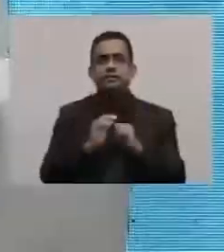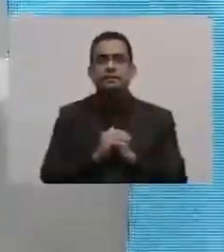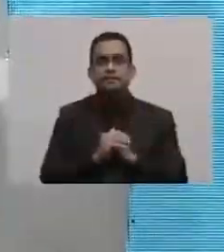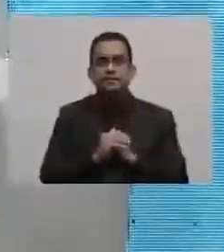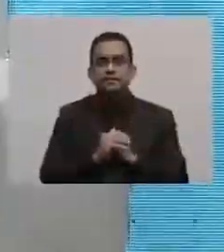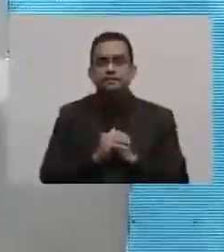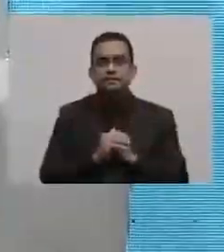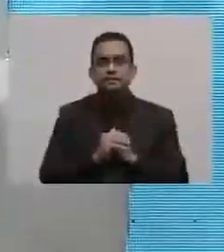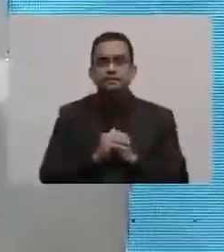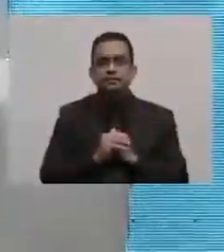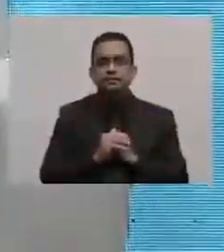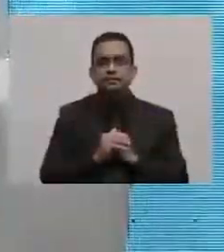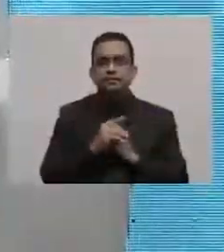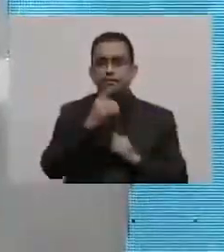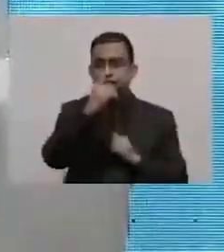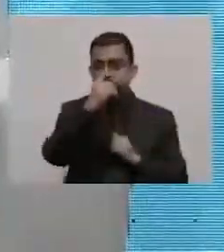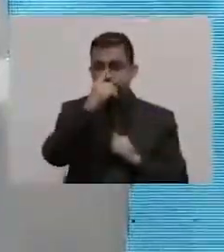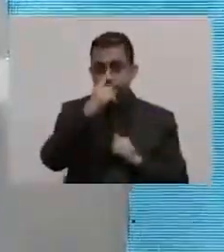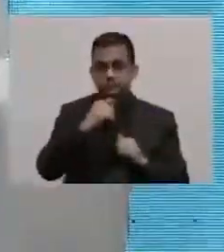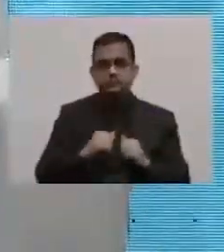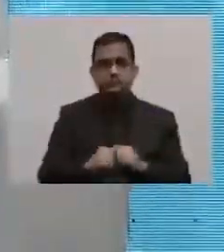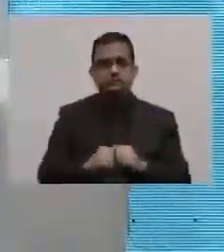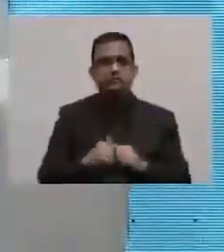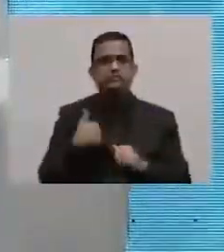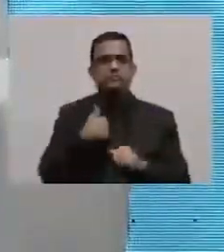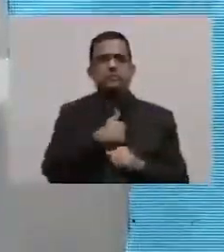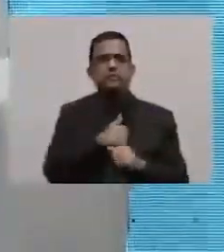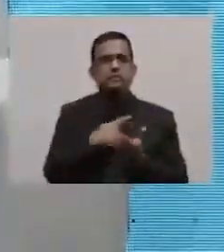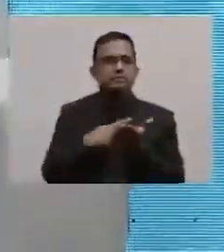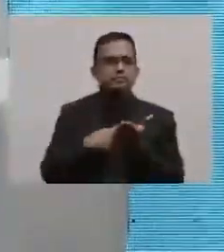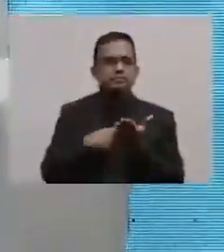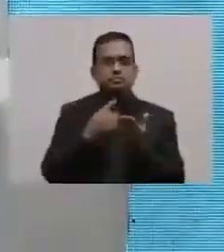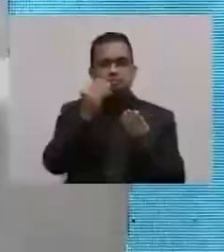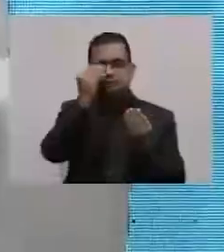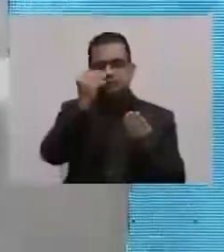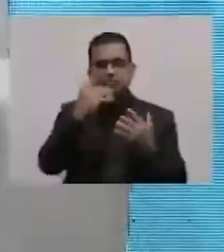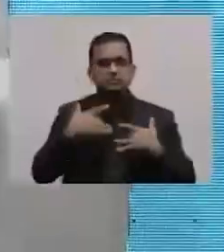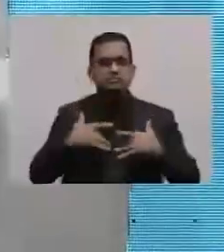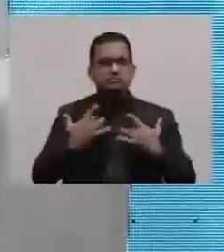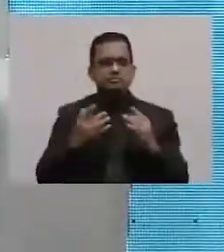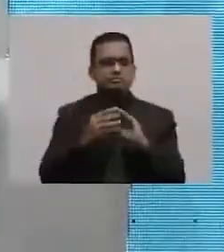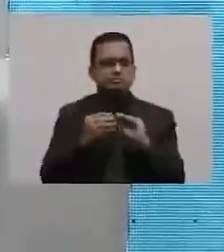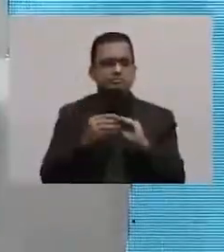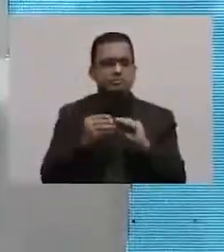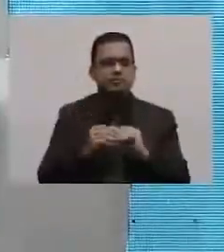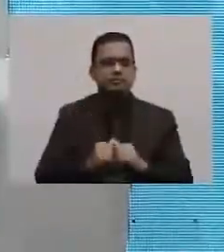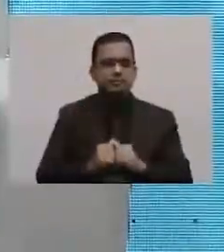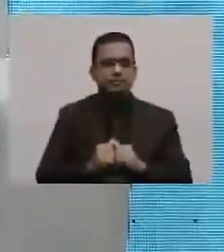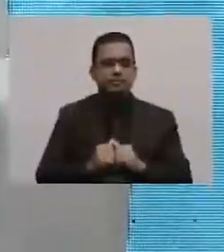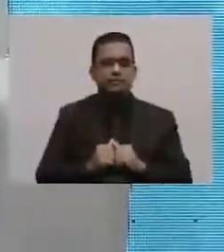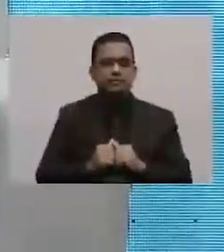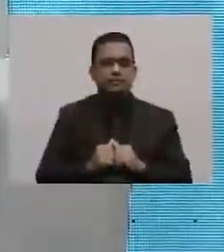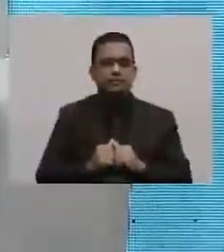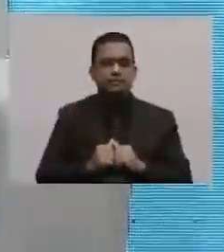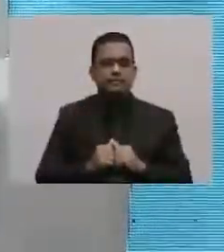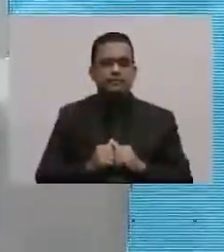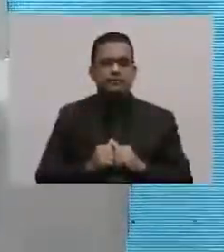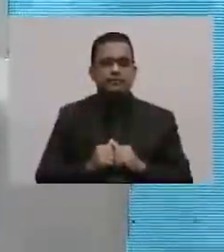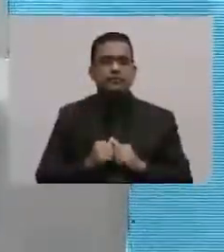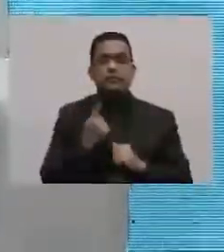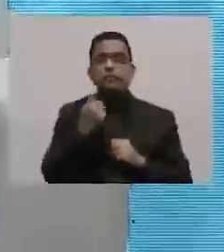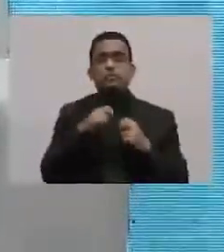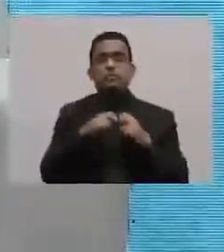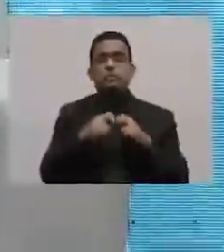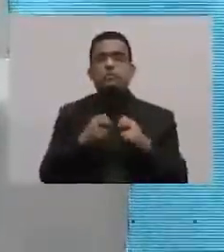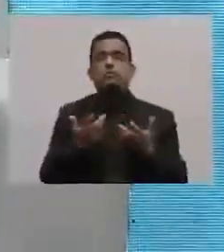iba a traernos más libertad, iba a traernos mejores informaciones. Y el problema es que